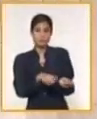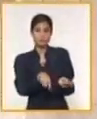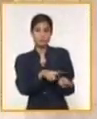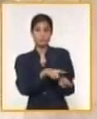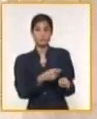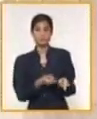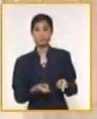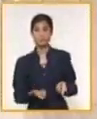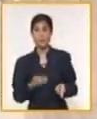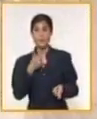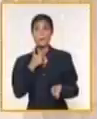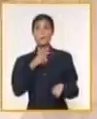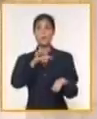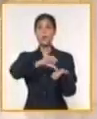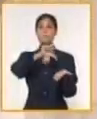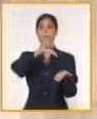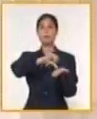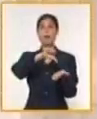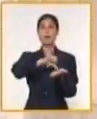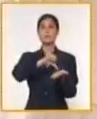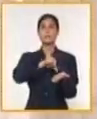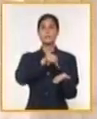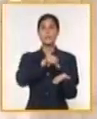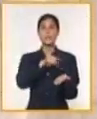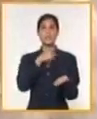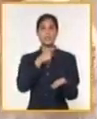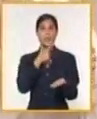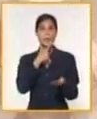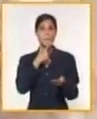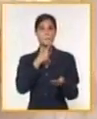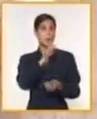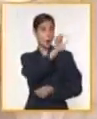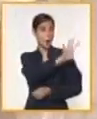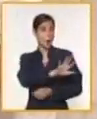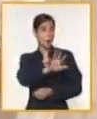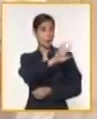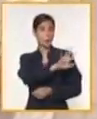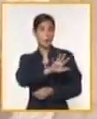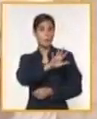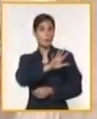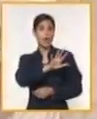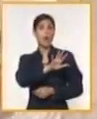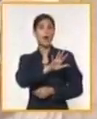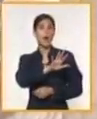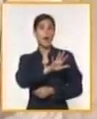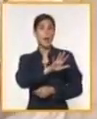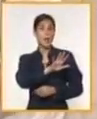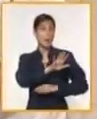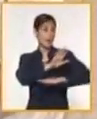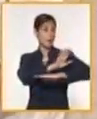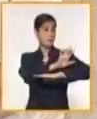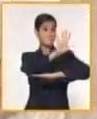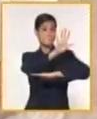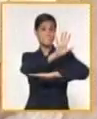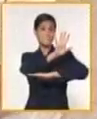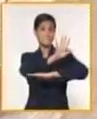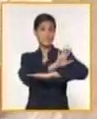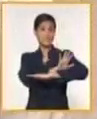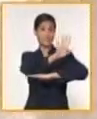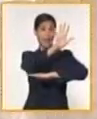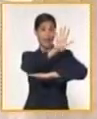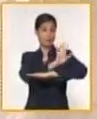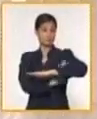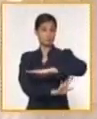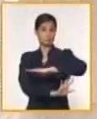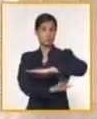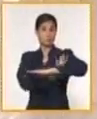pero Irán además es la bisagra entre Europa, Asia y Medio Oriente, porque Medio Oriente es Asia Occidental, pero Irán está aquí. Es el